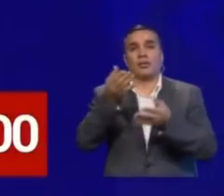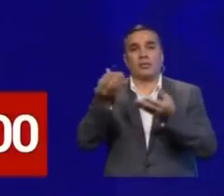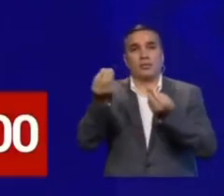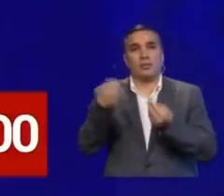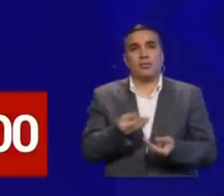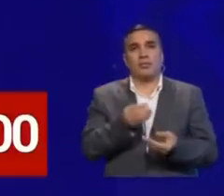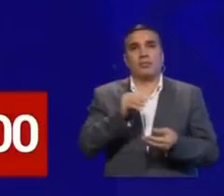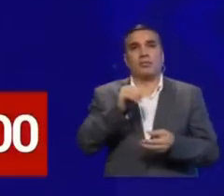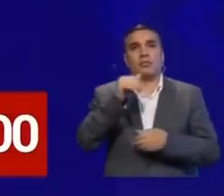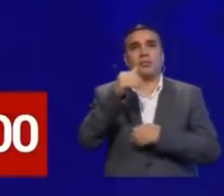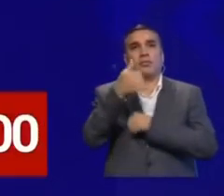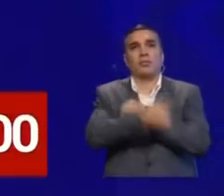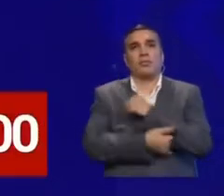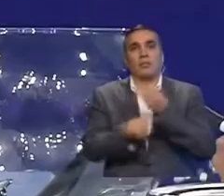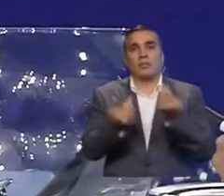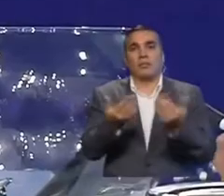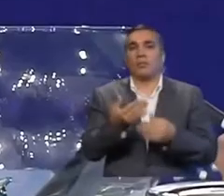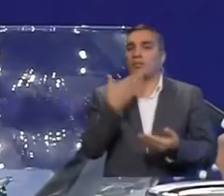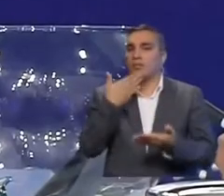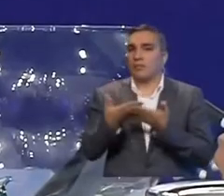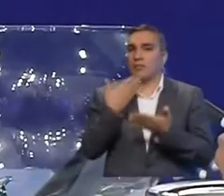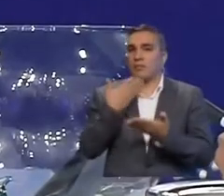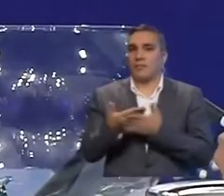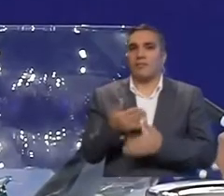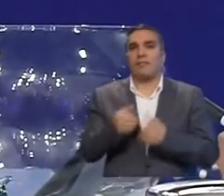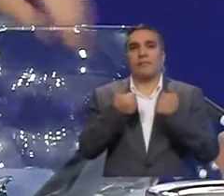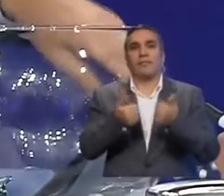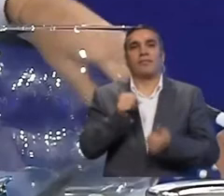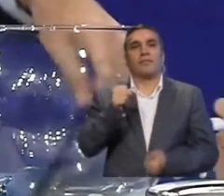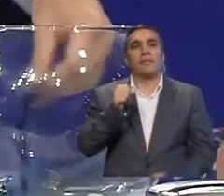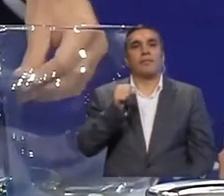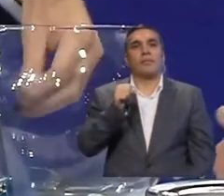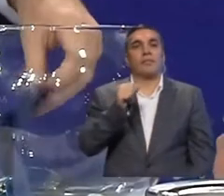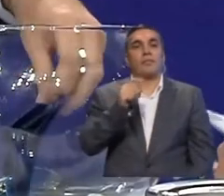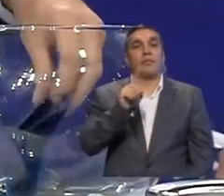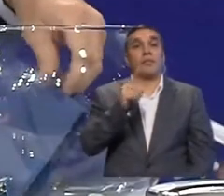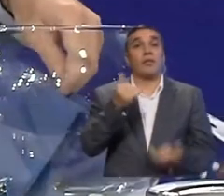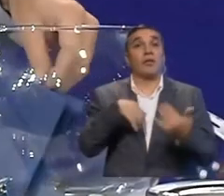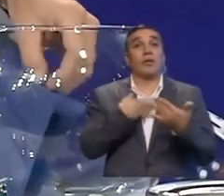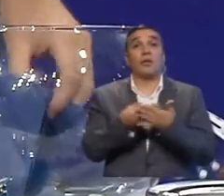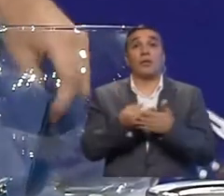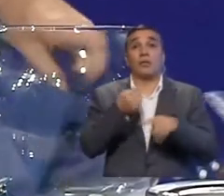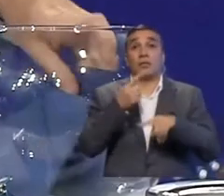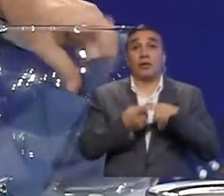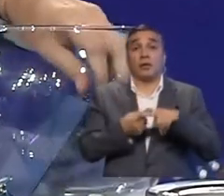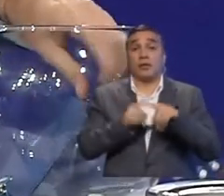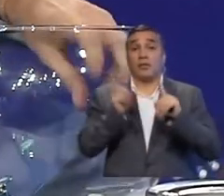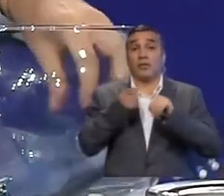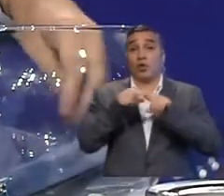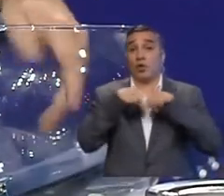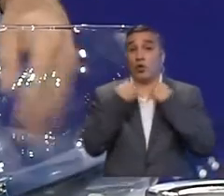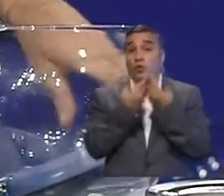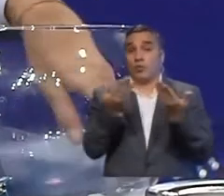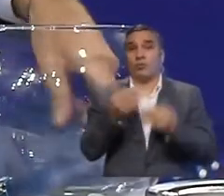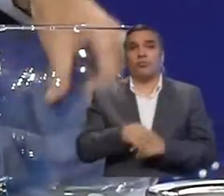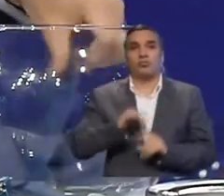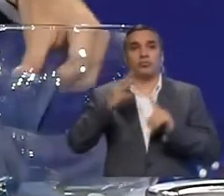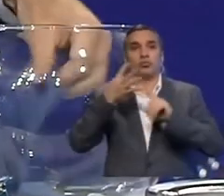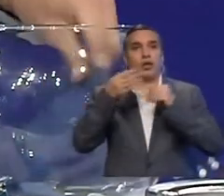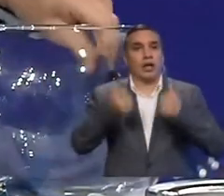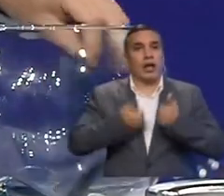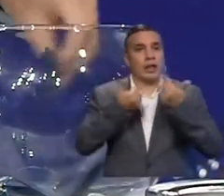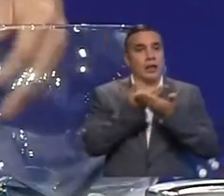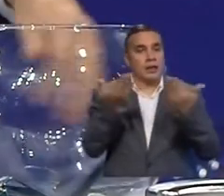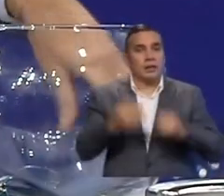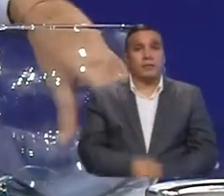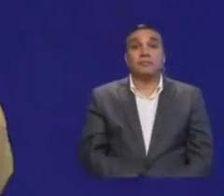atraer capitales extranjeros nacionales. Gracias, candidato Sagnay. Nos acercamos ya a la mitad del primer bloque. Nuestro cuarto candidato